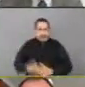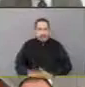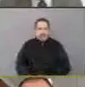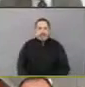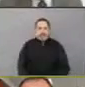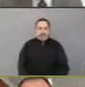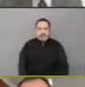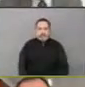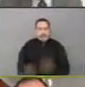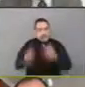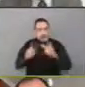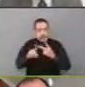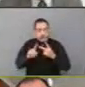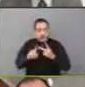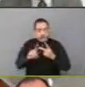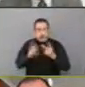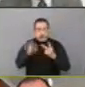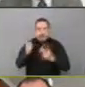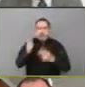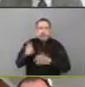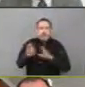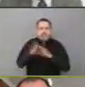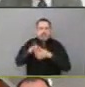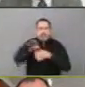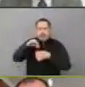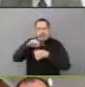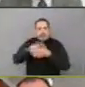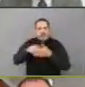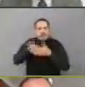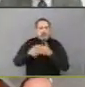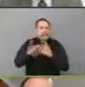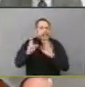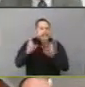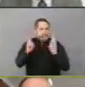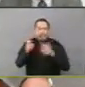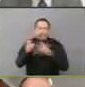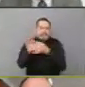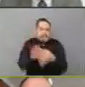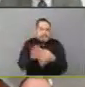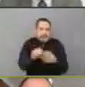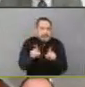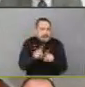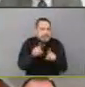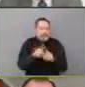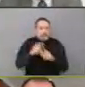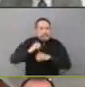Segundo, es de naturaleza electoral la temática y por lo tanto debe seguirse